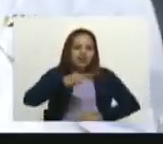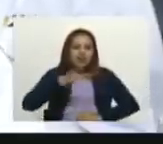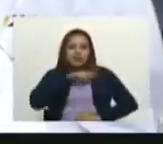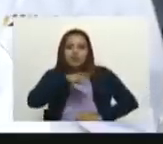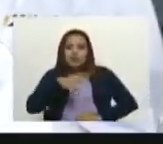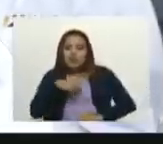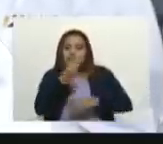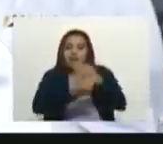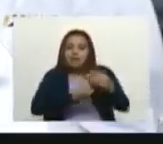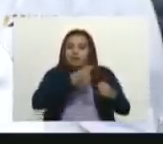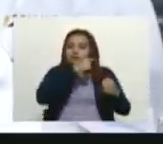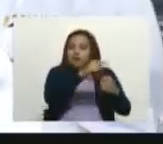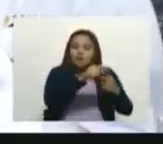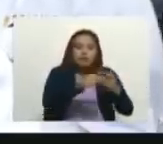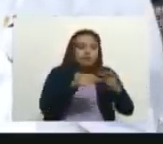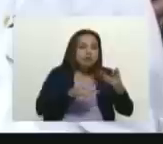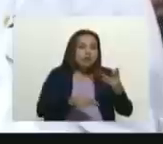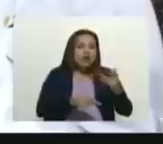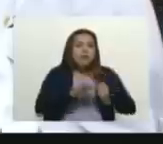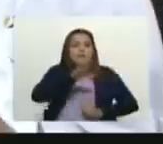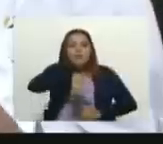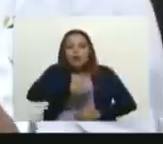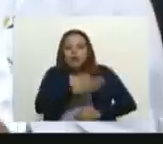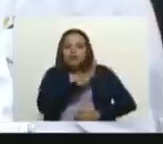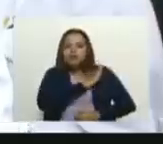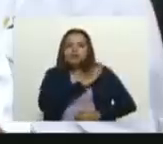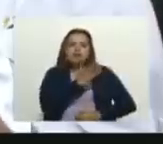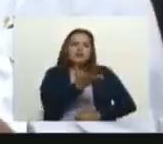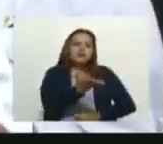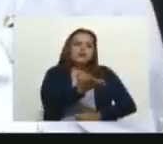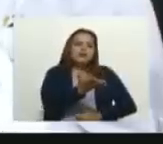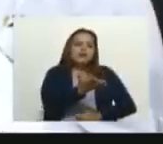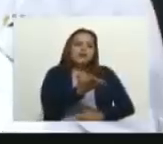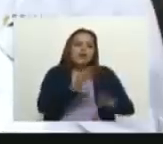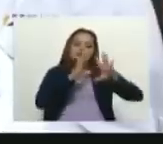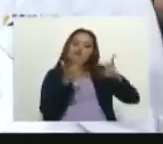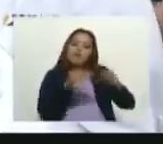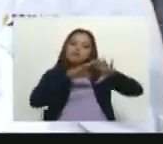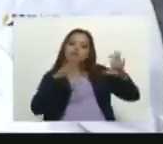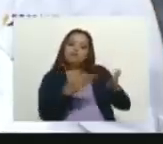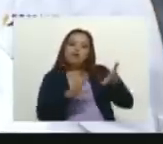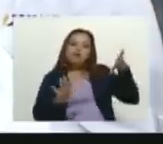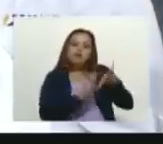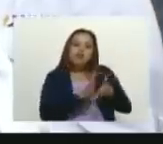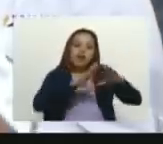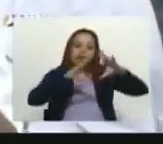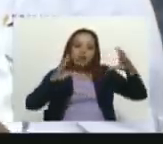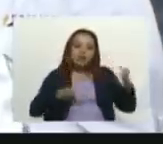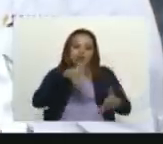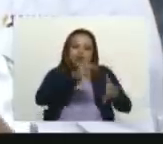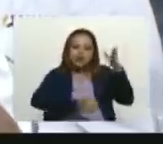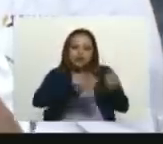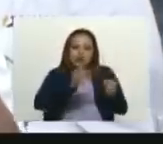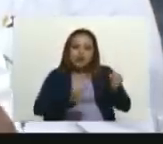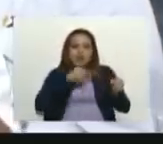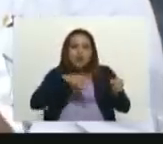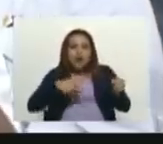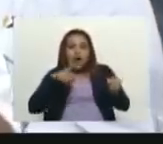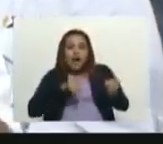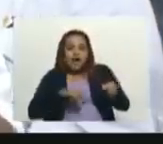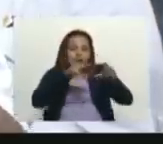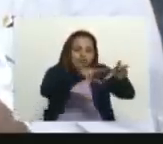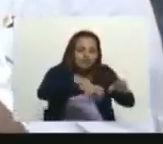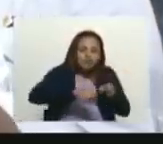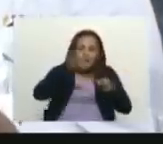unos productos donde hemos podido tener un récord del mundo en producción de lechosa, donde vamos a tener la cosecha